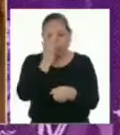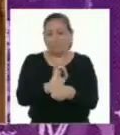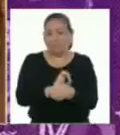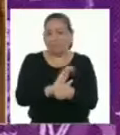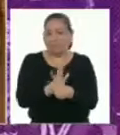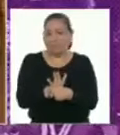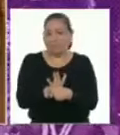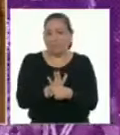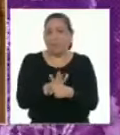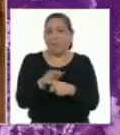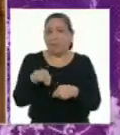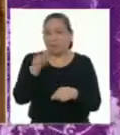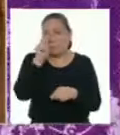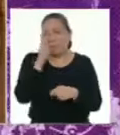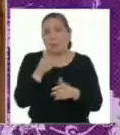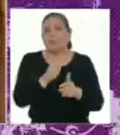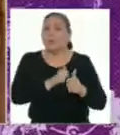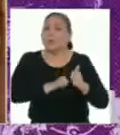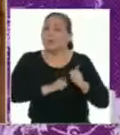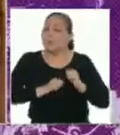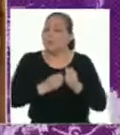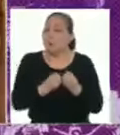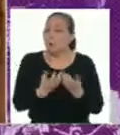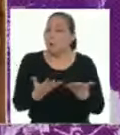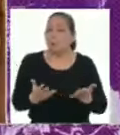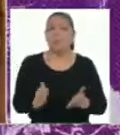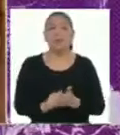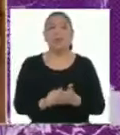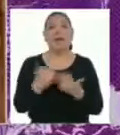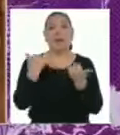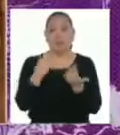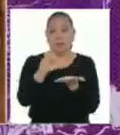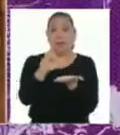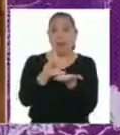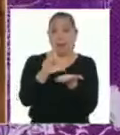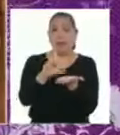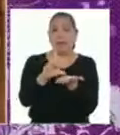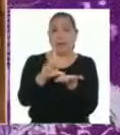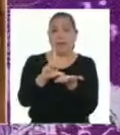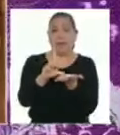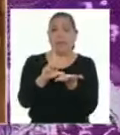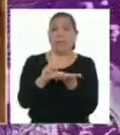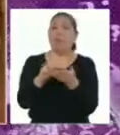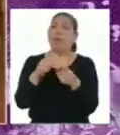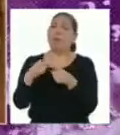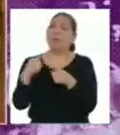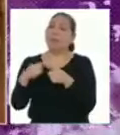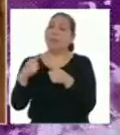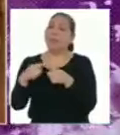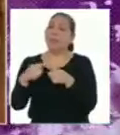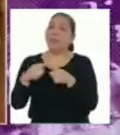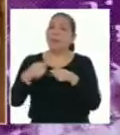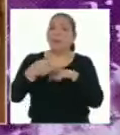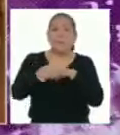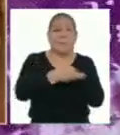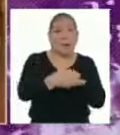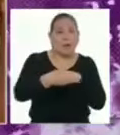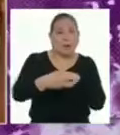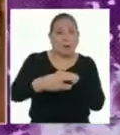también a esa querida tierra. En la ciudad de Lima, como en todos los demás rincones del